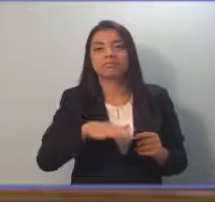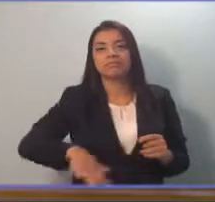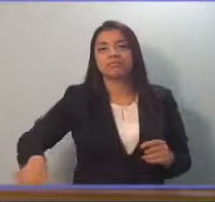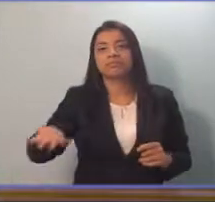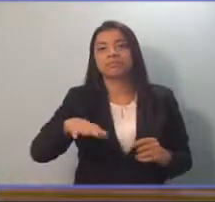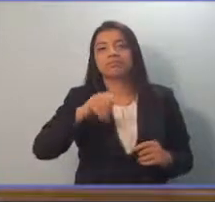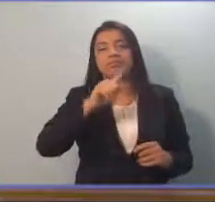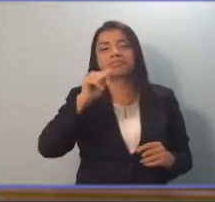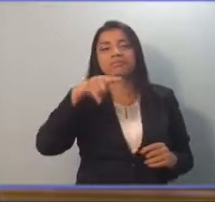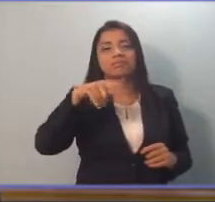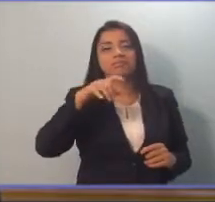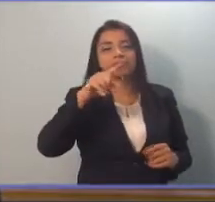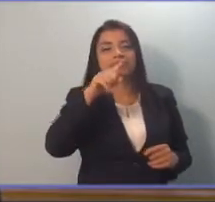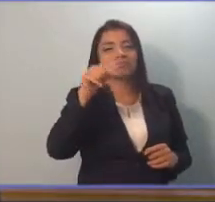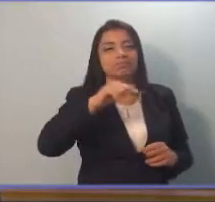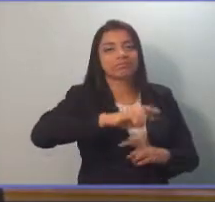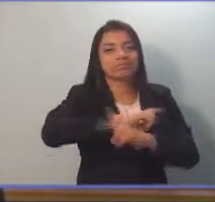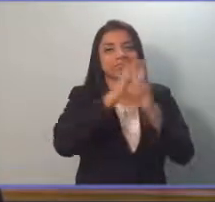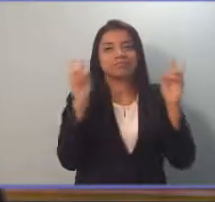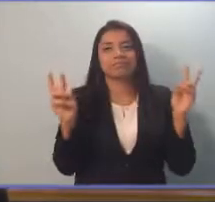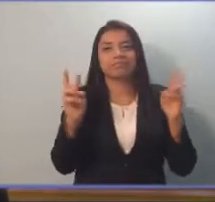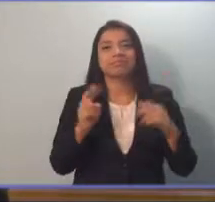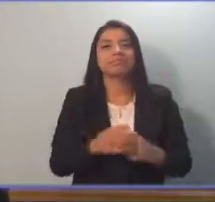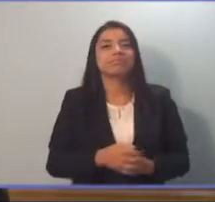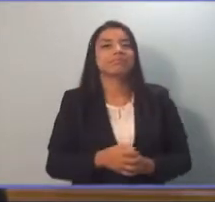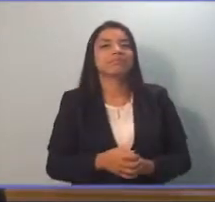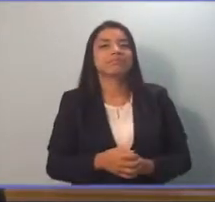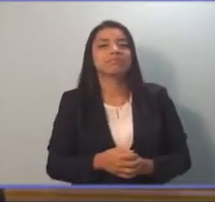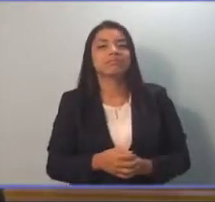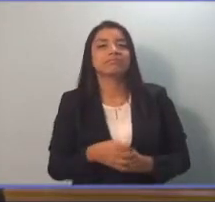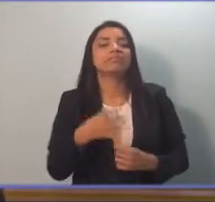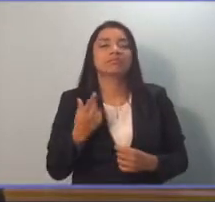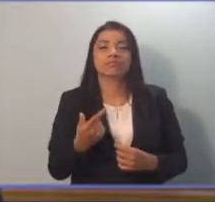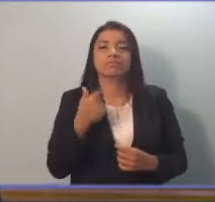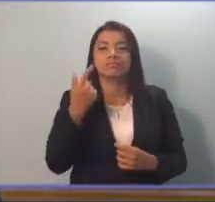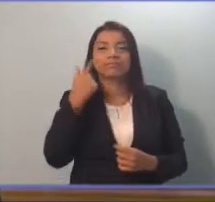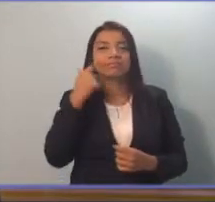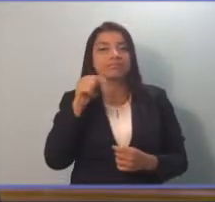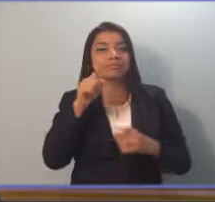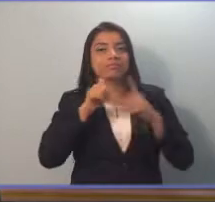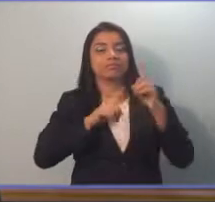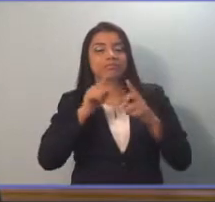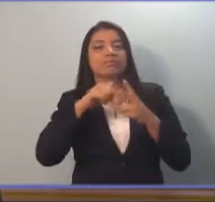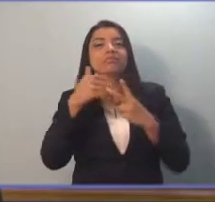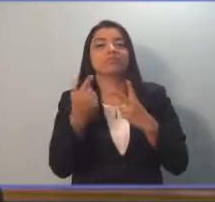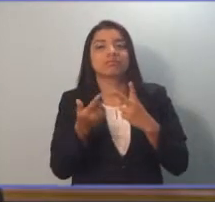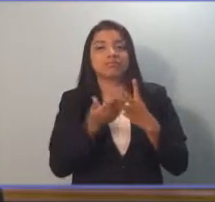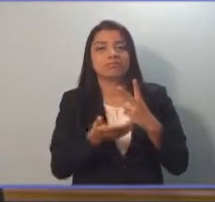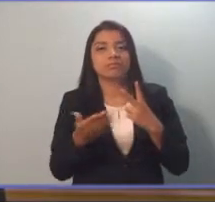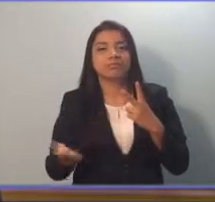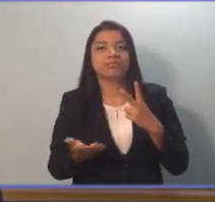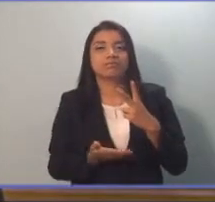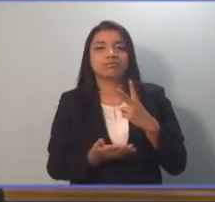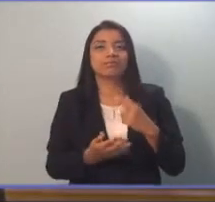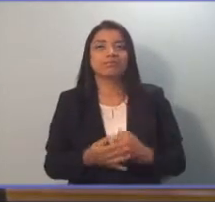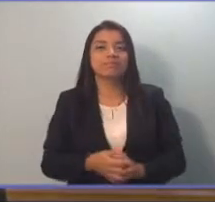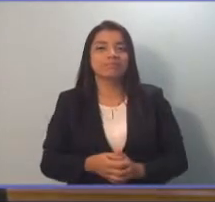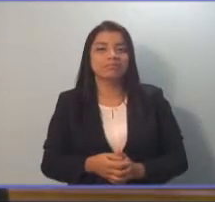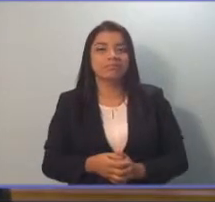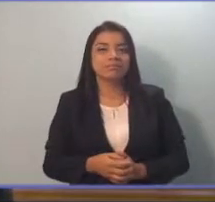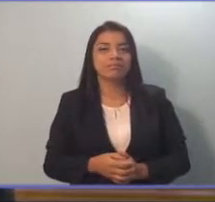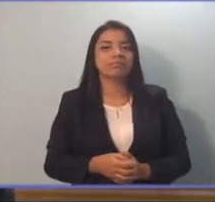y Santa Ana y el Centro de Detención Menor de La Esperanza, que no solamente